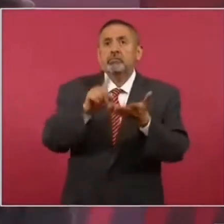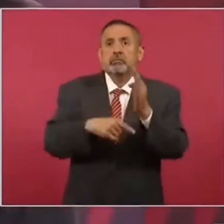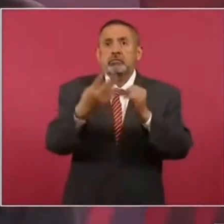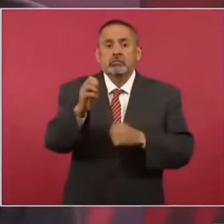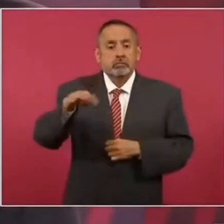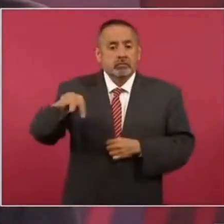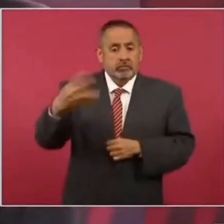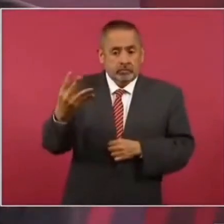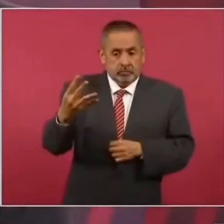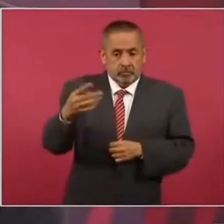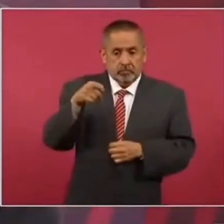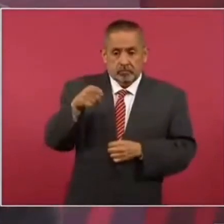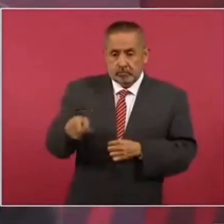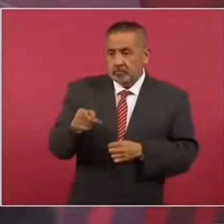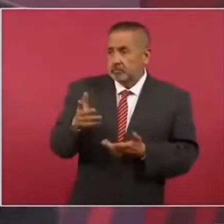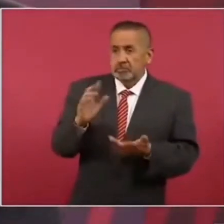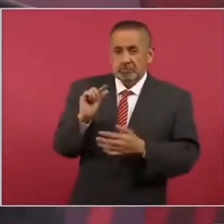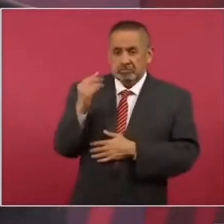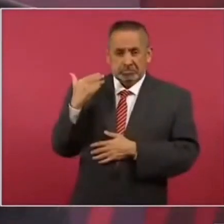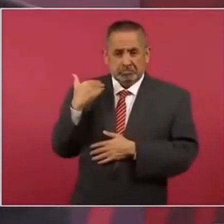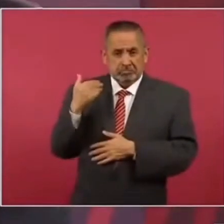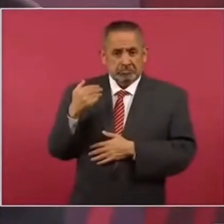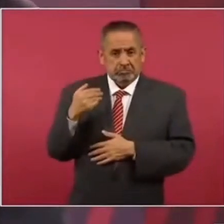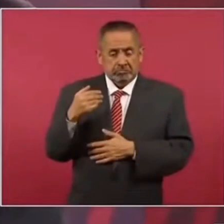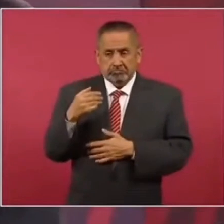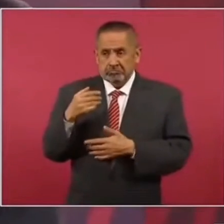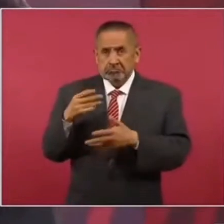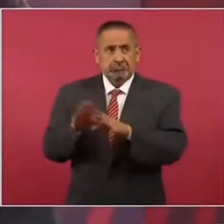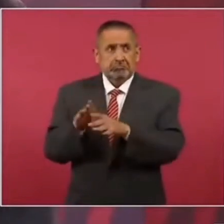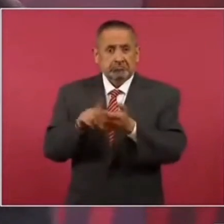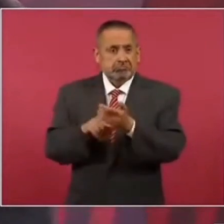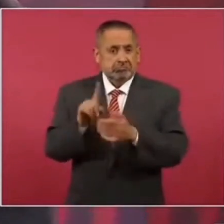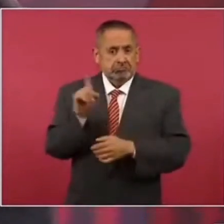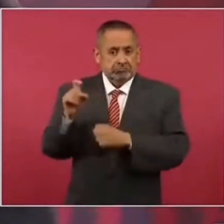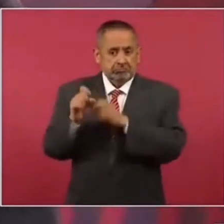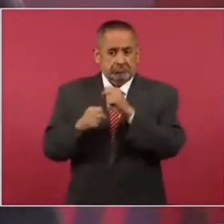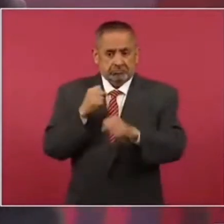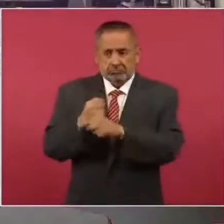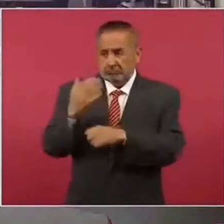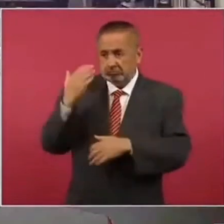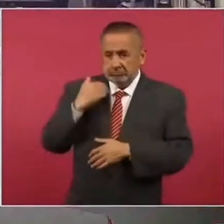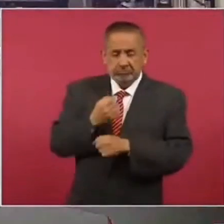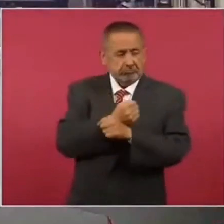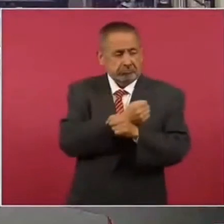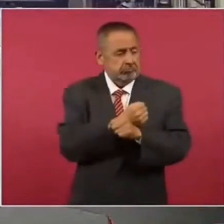1914, hace relativamente poco, hace 100 años.